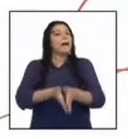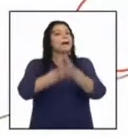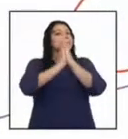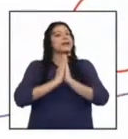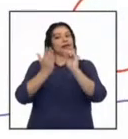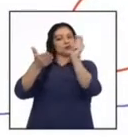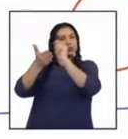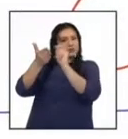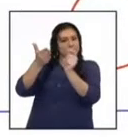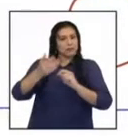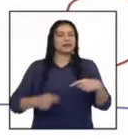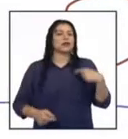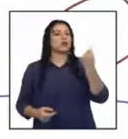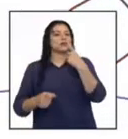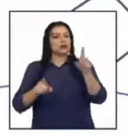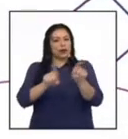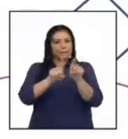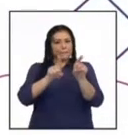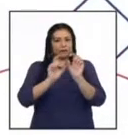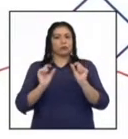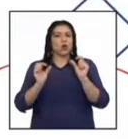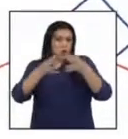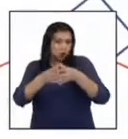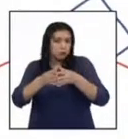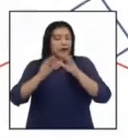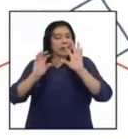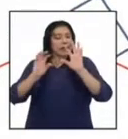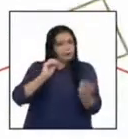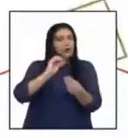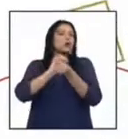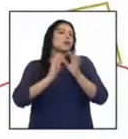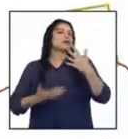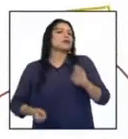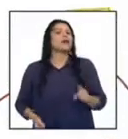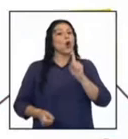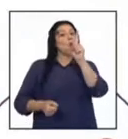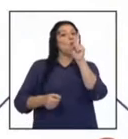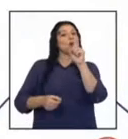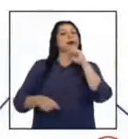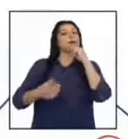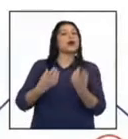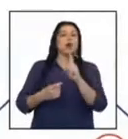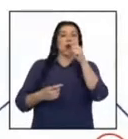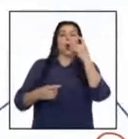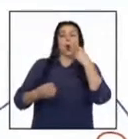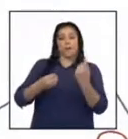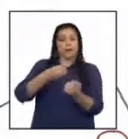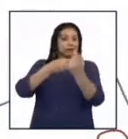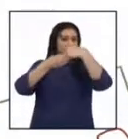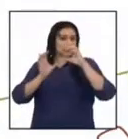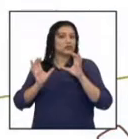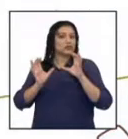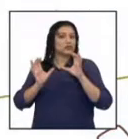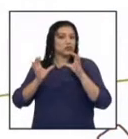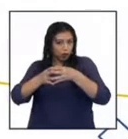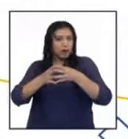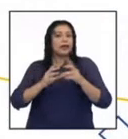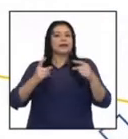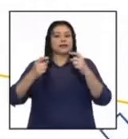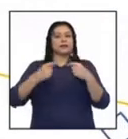su inscripción en una sola y misma fórmula, la cual debe incluir por lo menos a una mujer o a un hombre en su conformación,